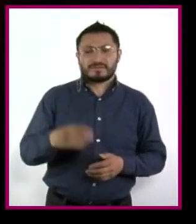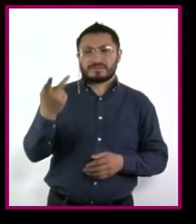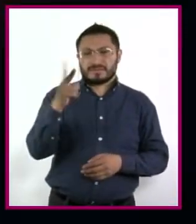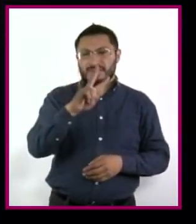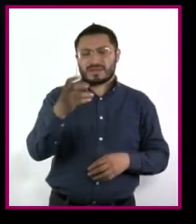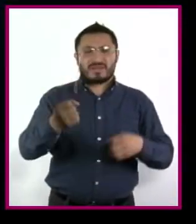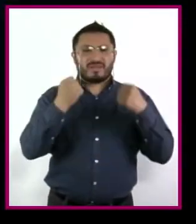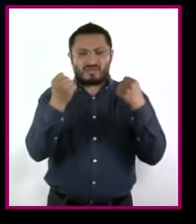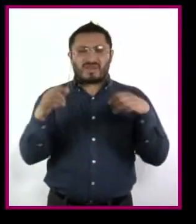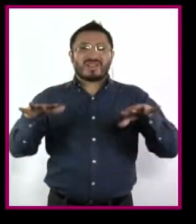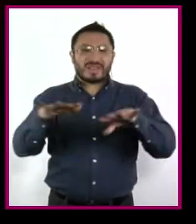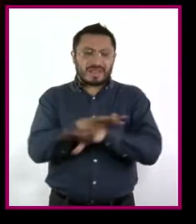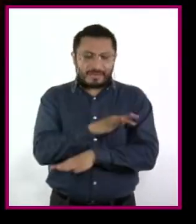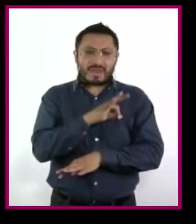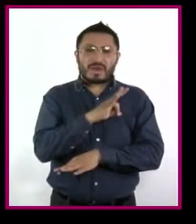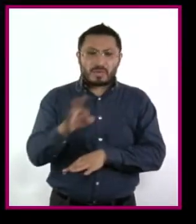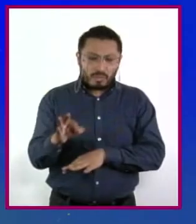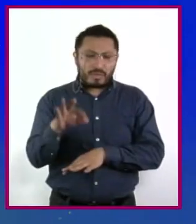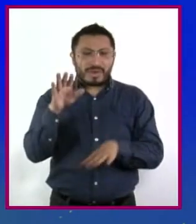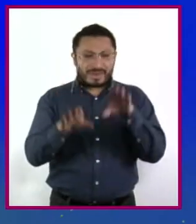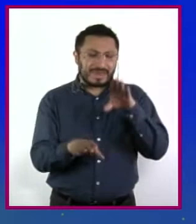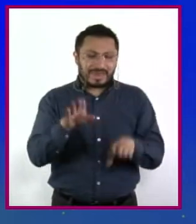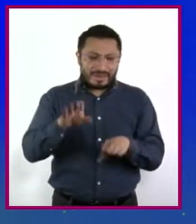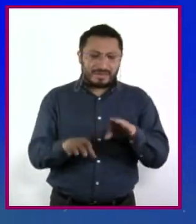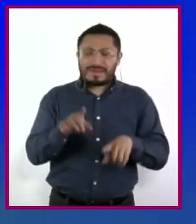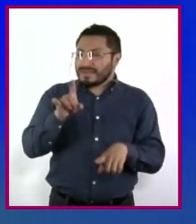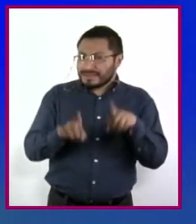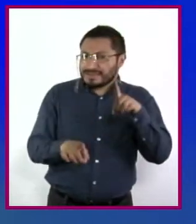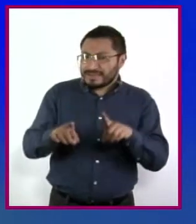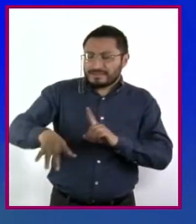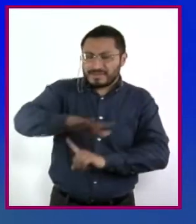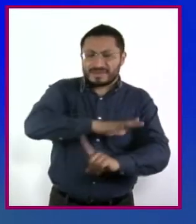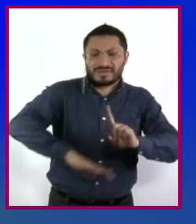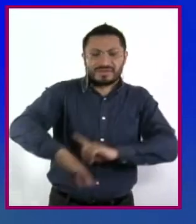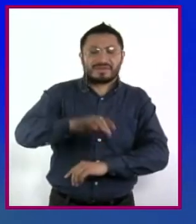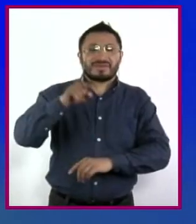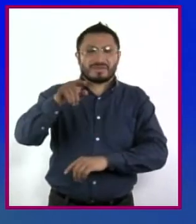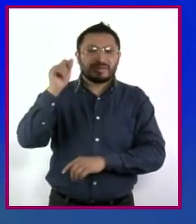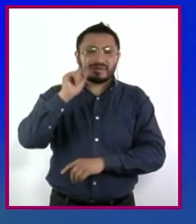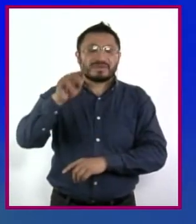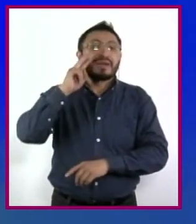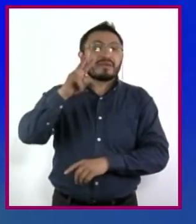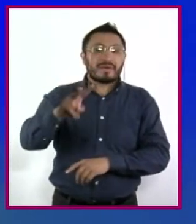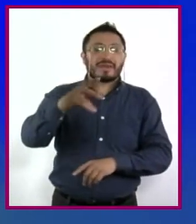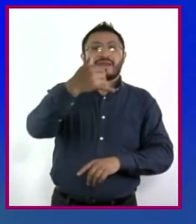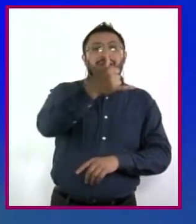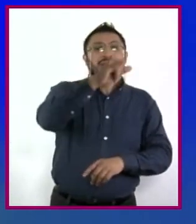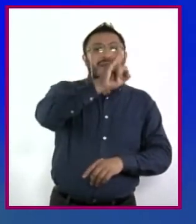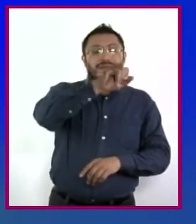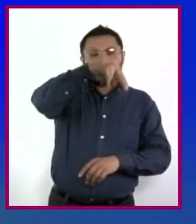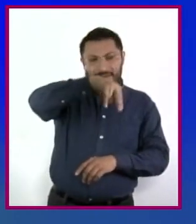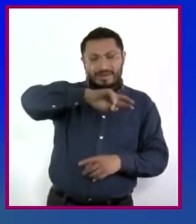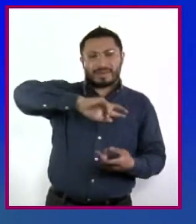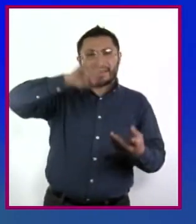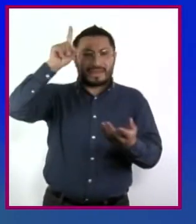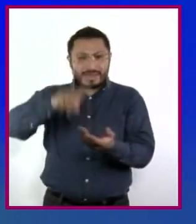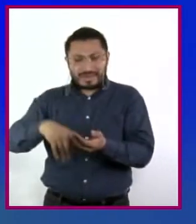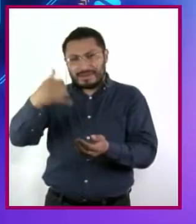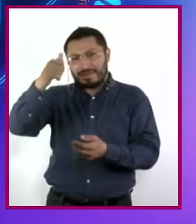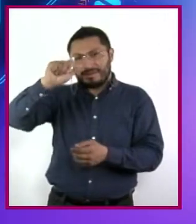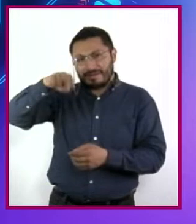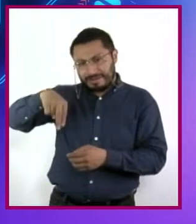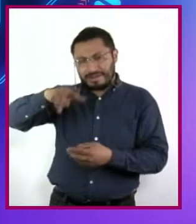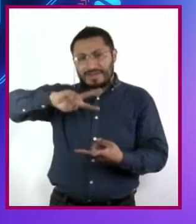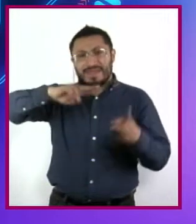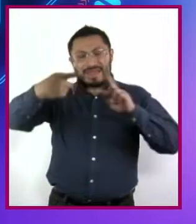fuerzas pueden cambiar su lugar en ciertas condiciones, por lo que siempre verás que todo yin tiene parte de yang y todo yang tiene algo de